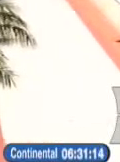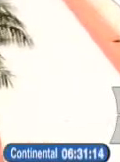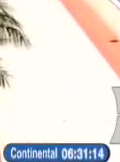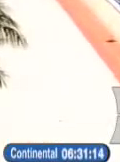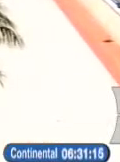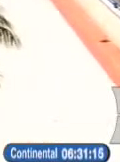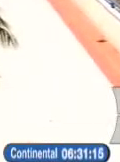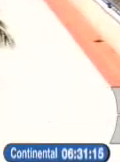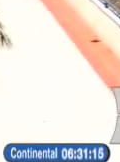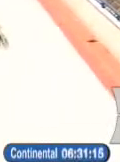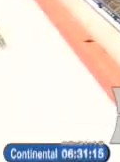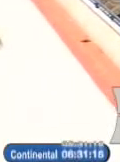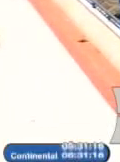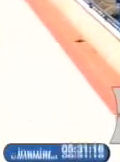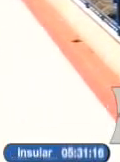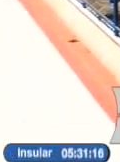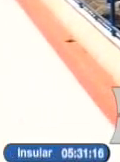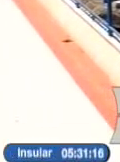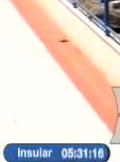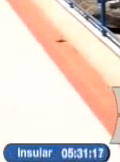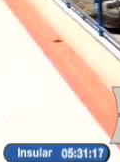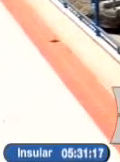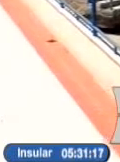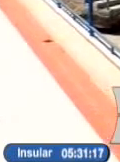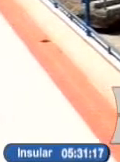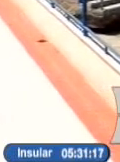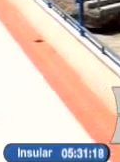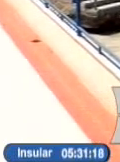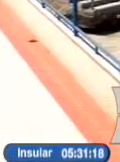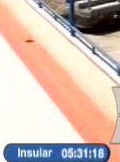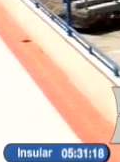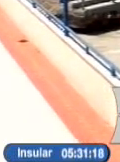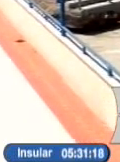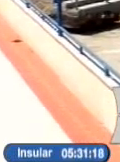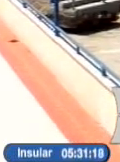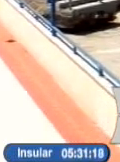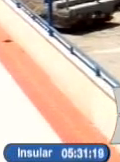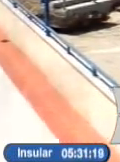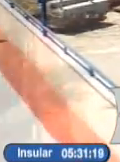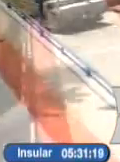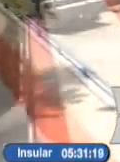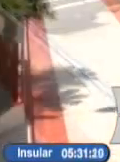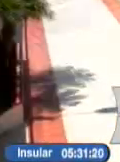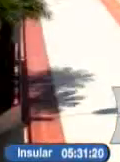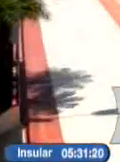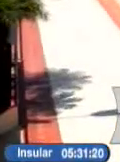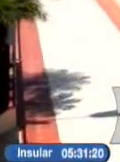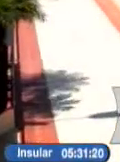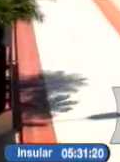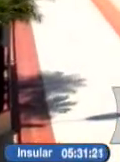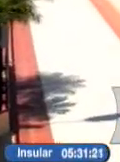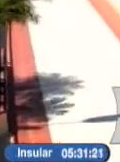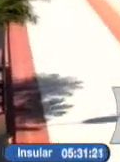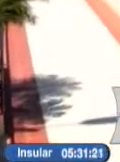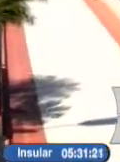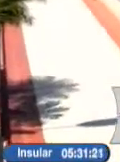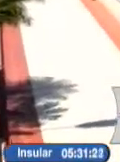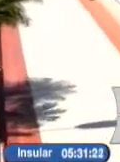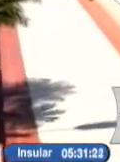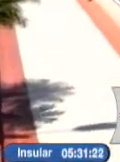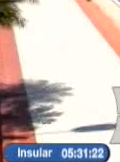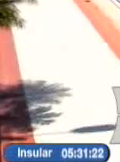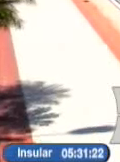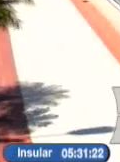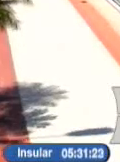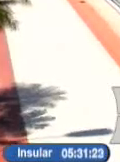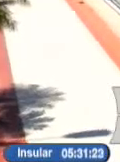parroquias y forma parte de la puntilla de Santa Elena, junto con Libertad, Santa Elena, José Luis Tamayo y Vallenita, una ciudad considerada como el